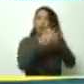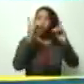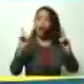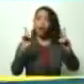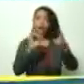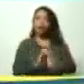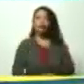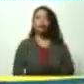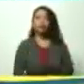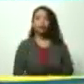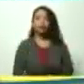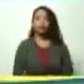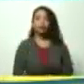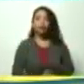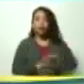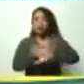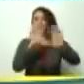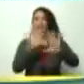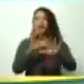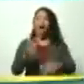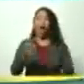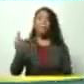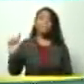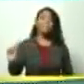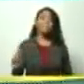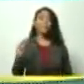ya tuvimos un primer logro